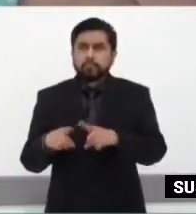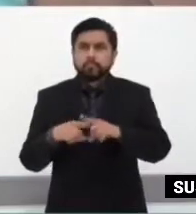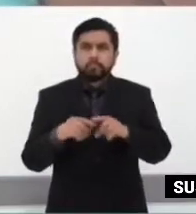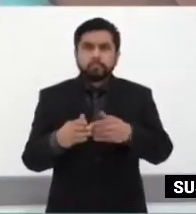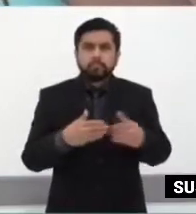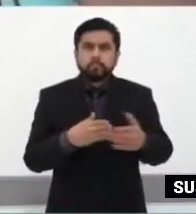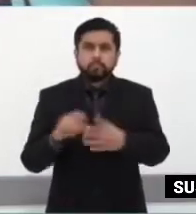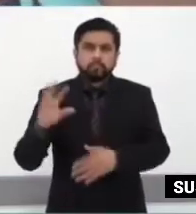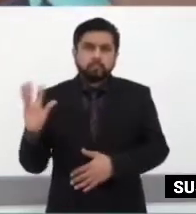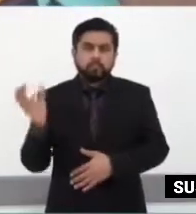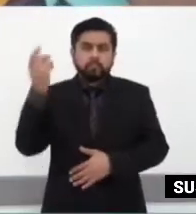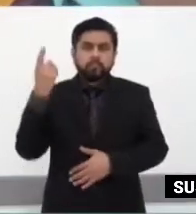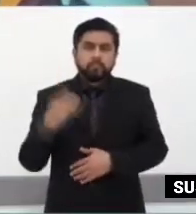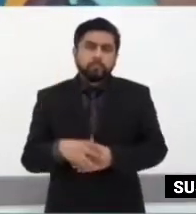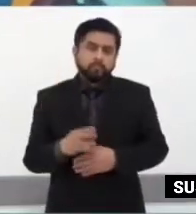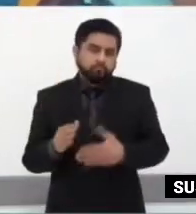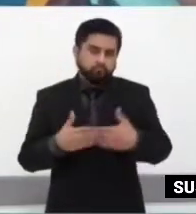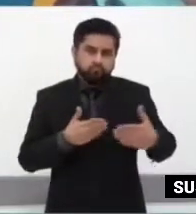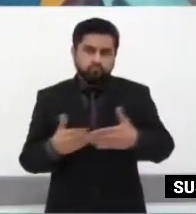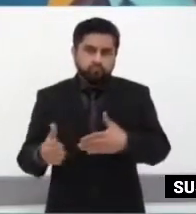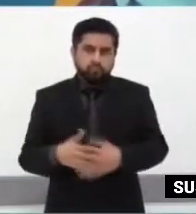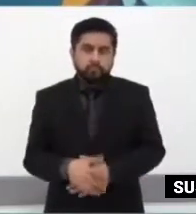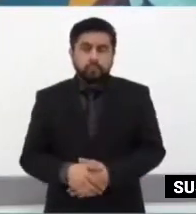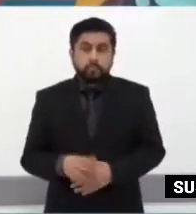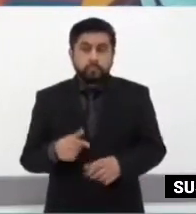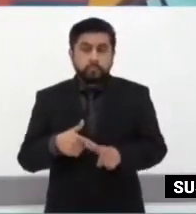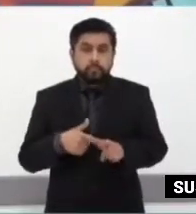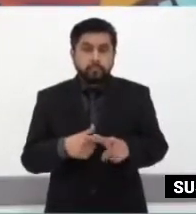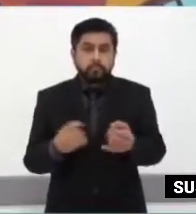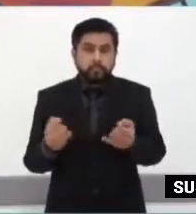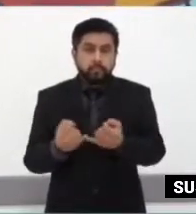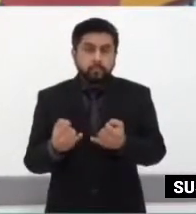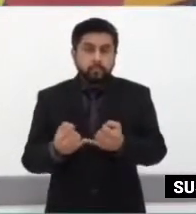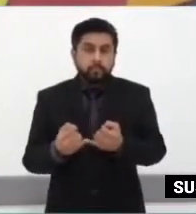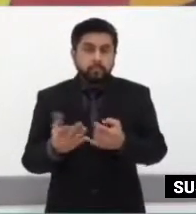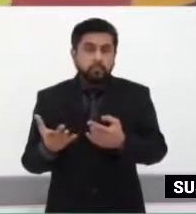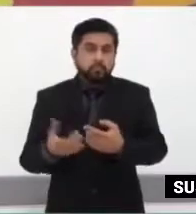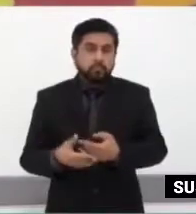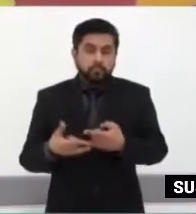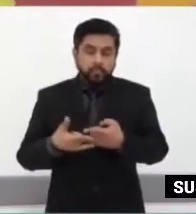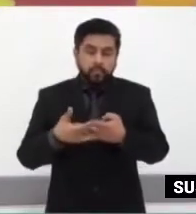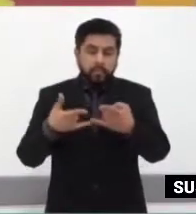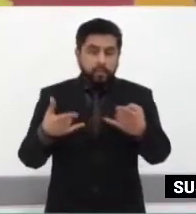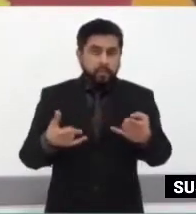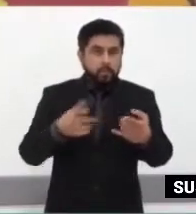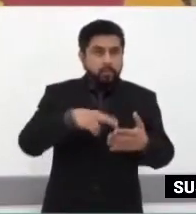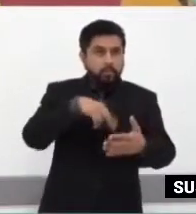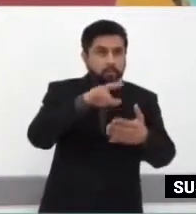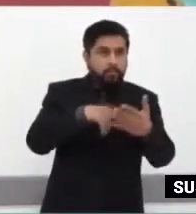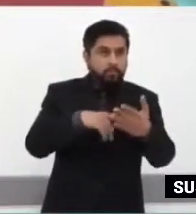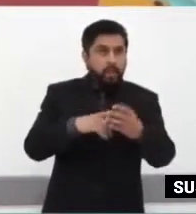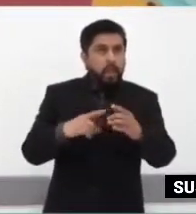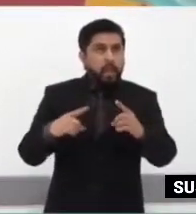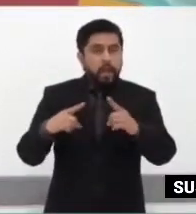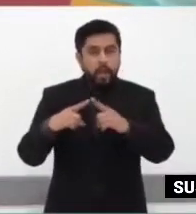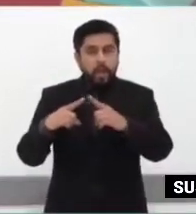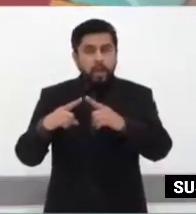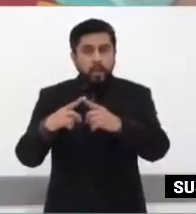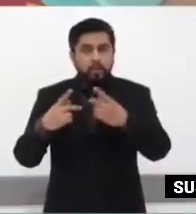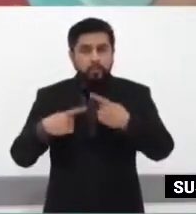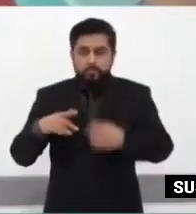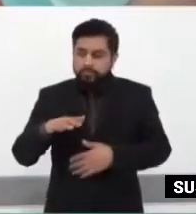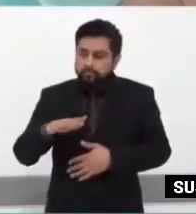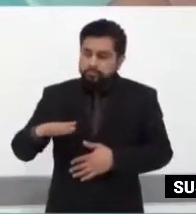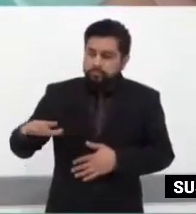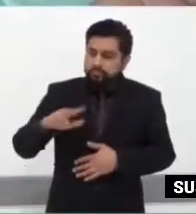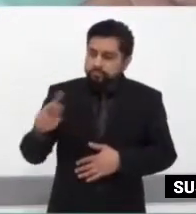alta de punta. Sigue con la historia, la iglesia del pueblo y lo